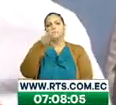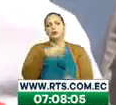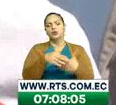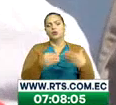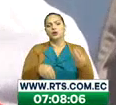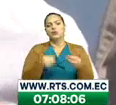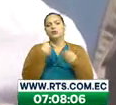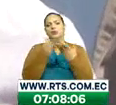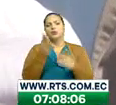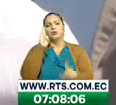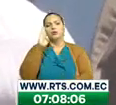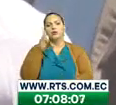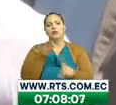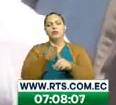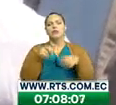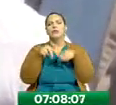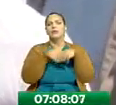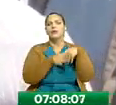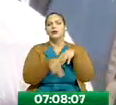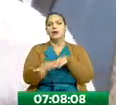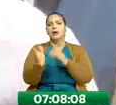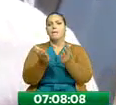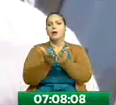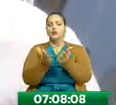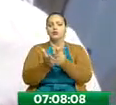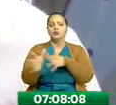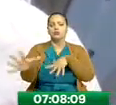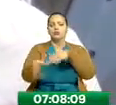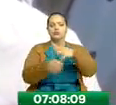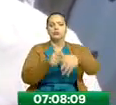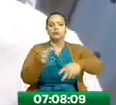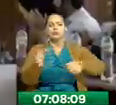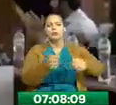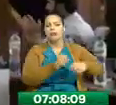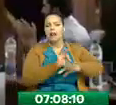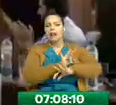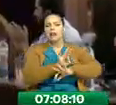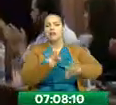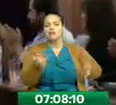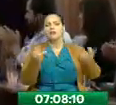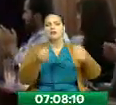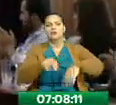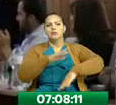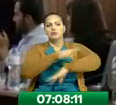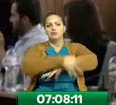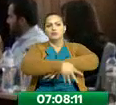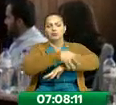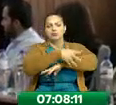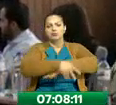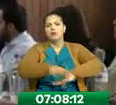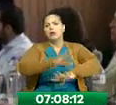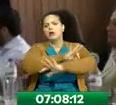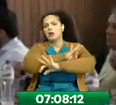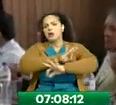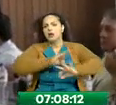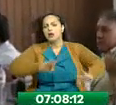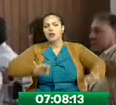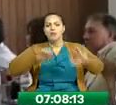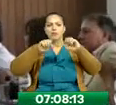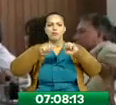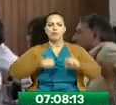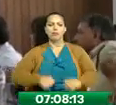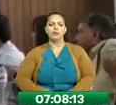y tengamos un servicio de alcantarillado de calidad con tratamiento de aguas servidas. En Chimborazo informó